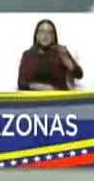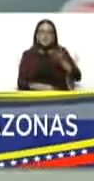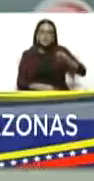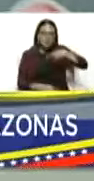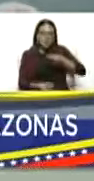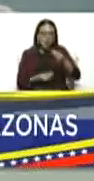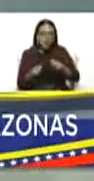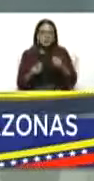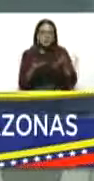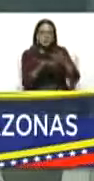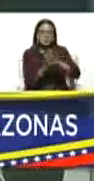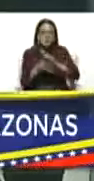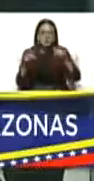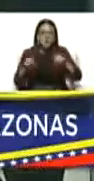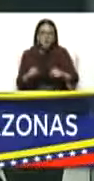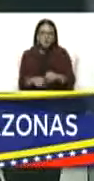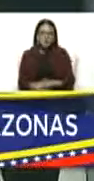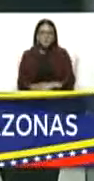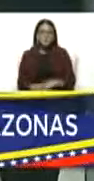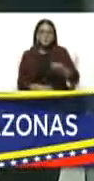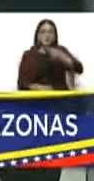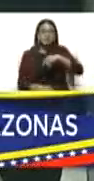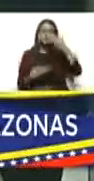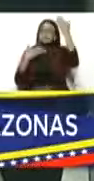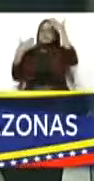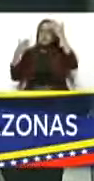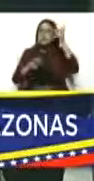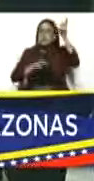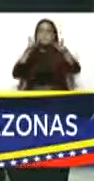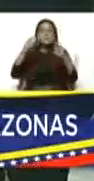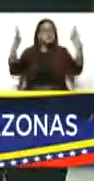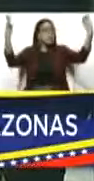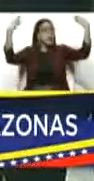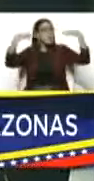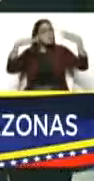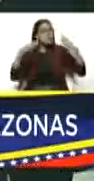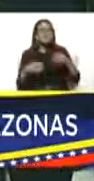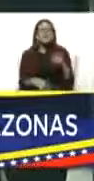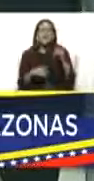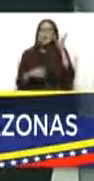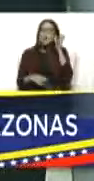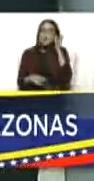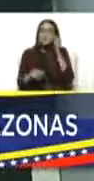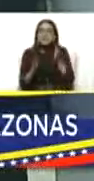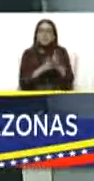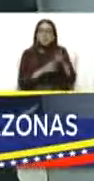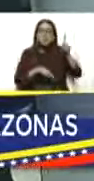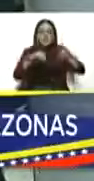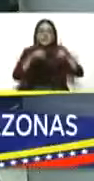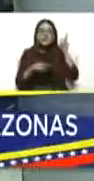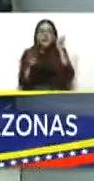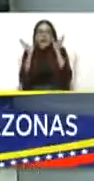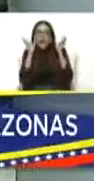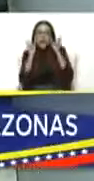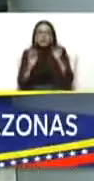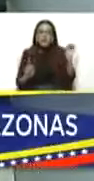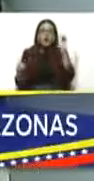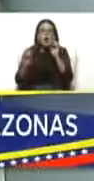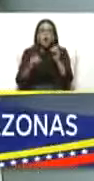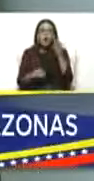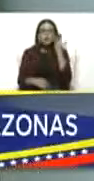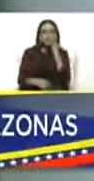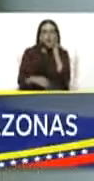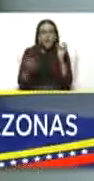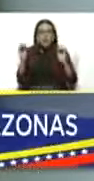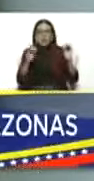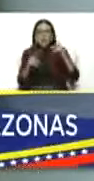radio, nos está viendo en las redes, en los medios. Adelante. Bueno, fíjese, presidente, que esta es una gran ganancia, un triunfo que tenemos